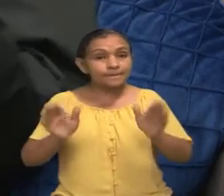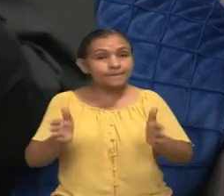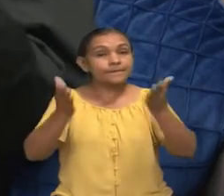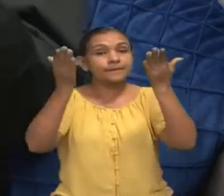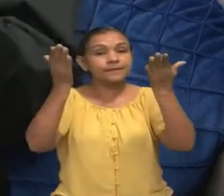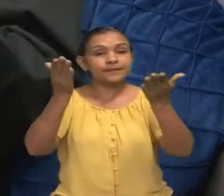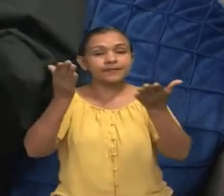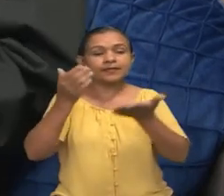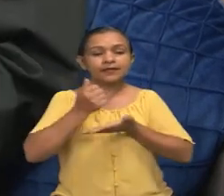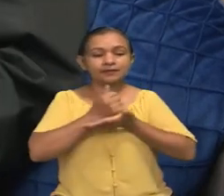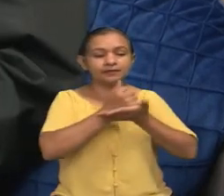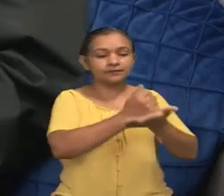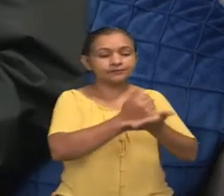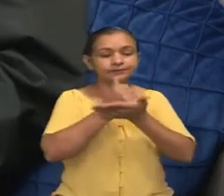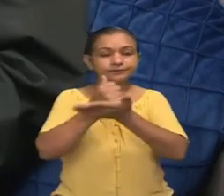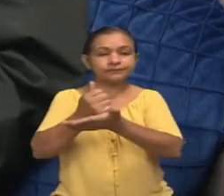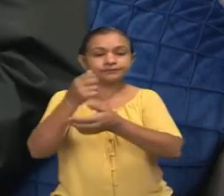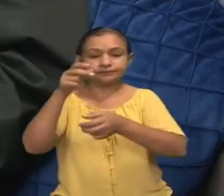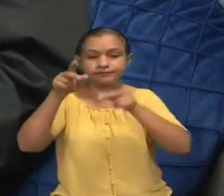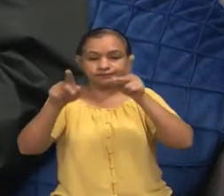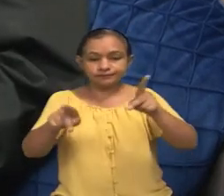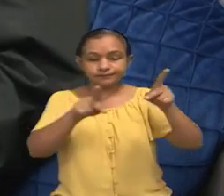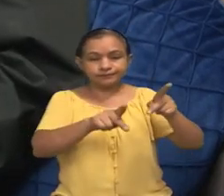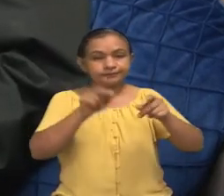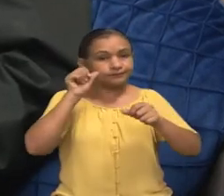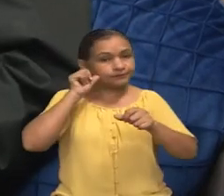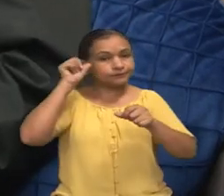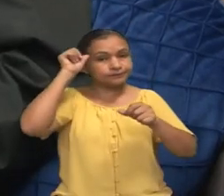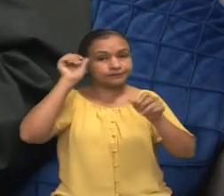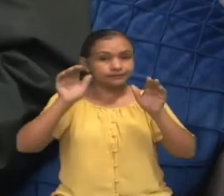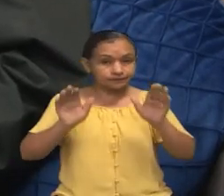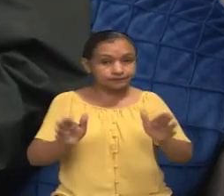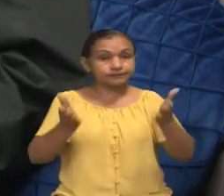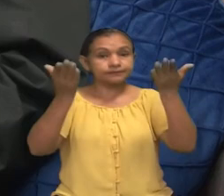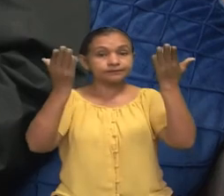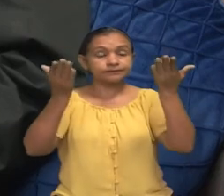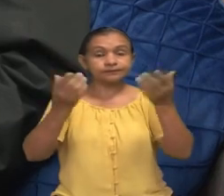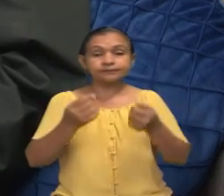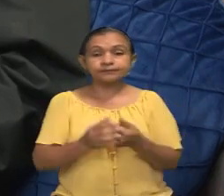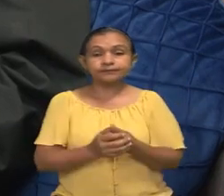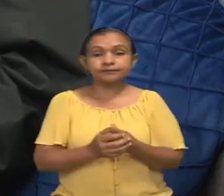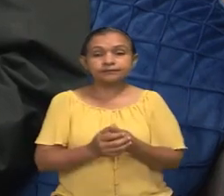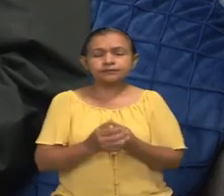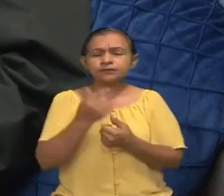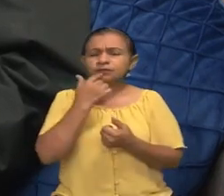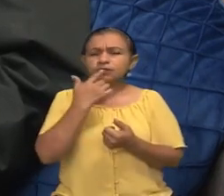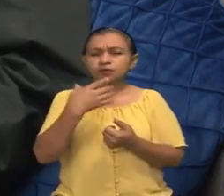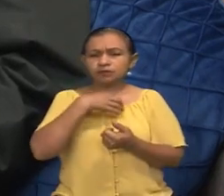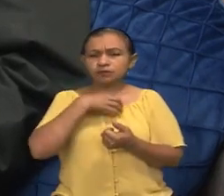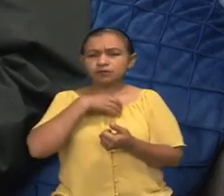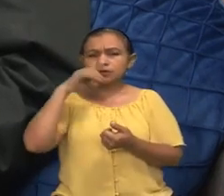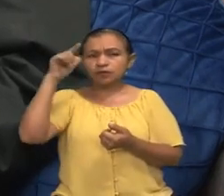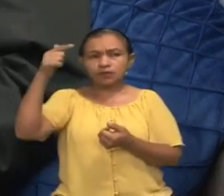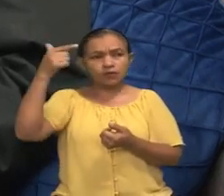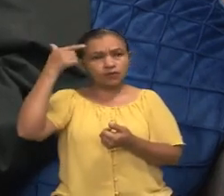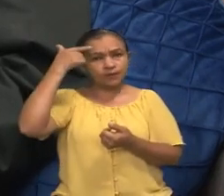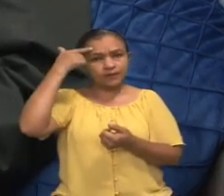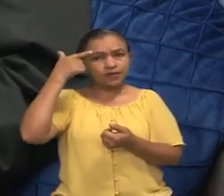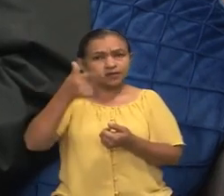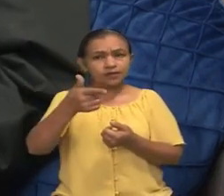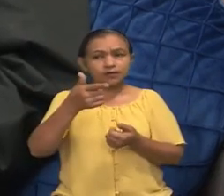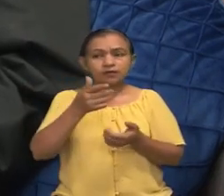de facilitación del protagonismo de las personas adultas mayores, porque nosotros como gobierno no trabajamos con una perspectiva